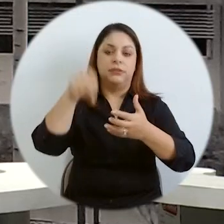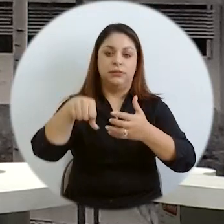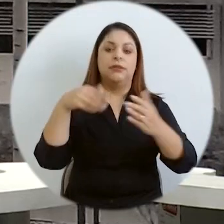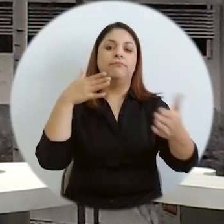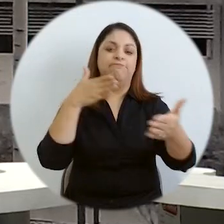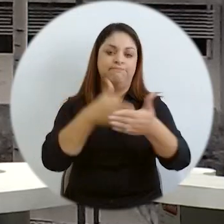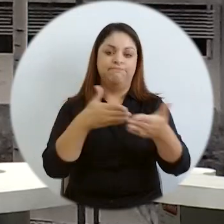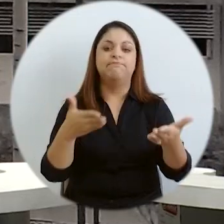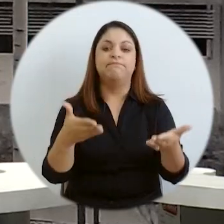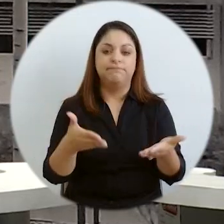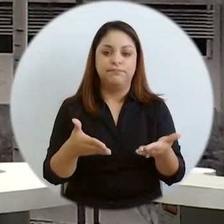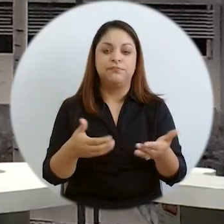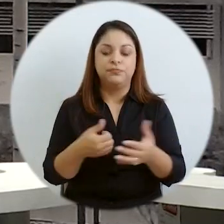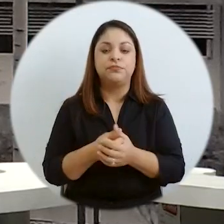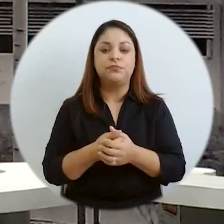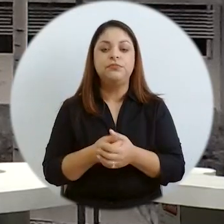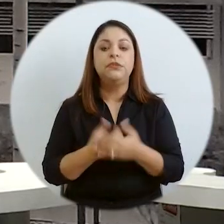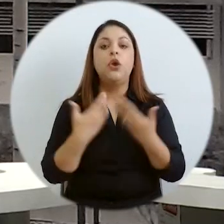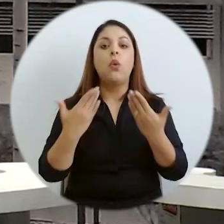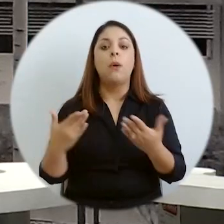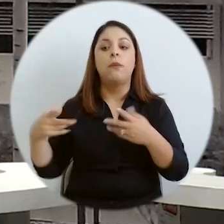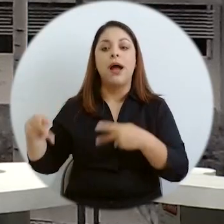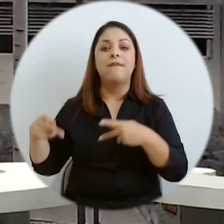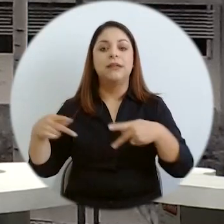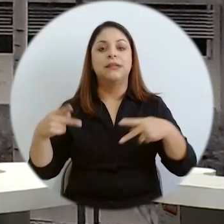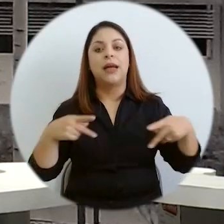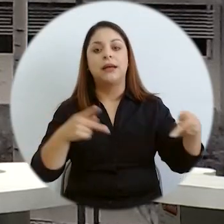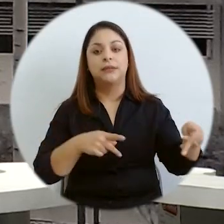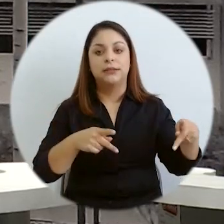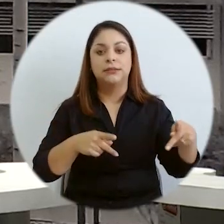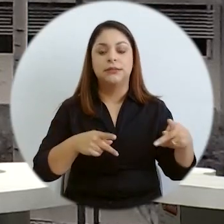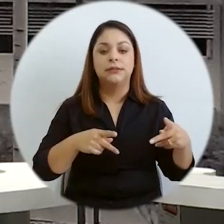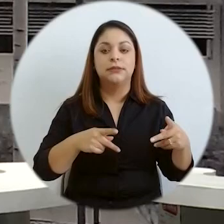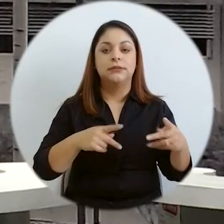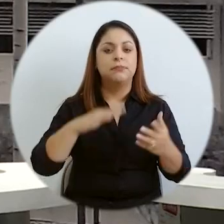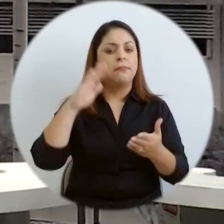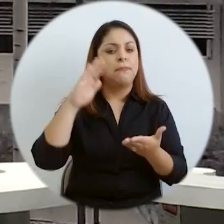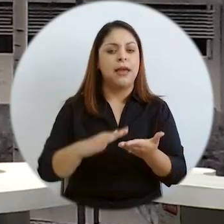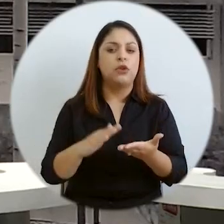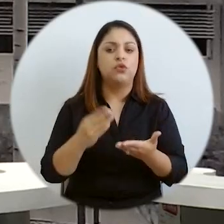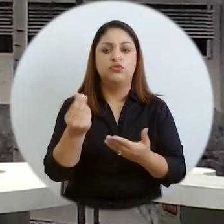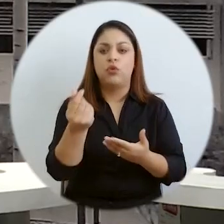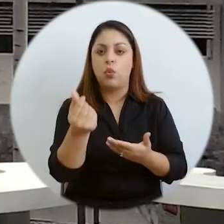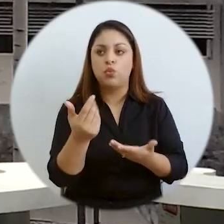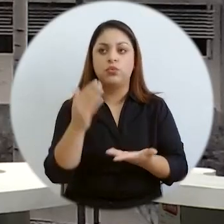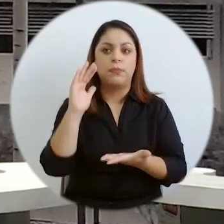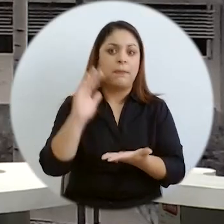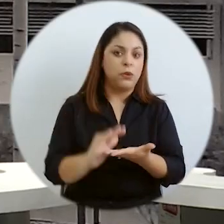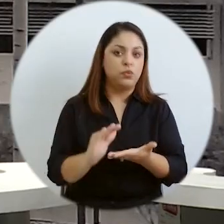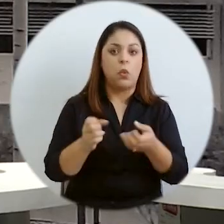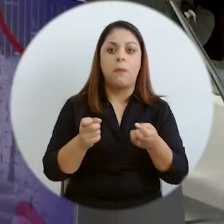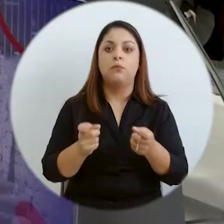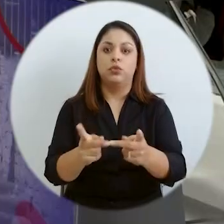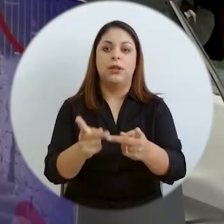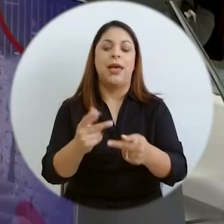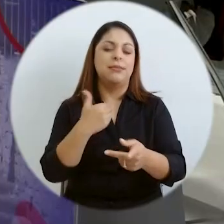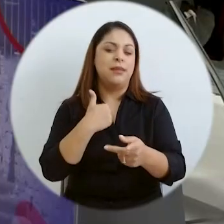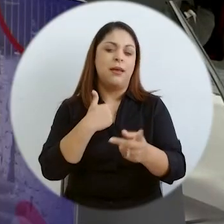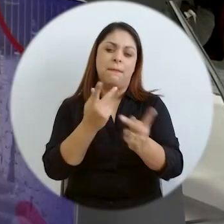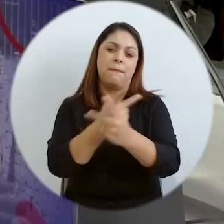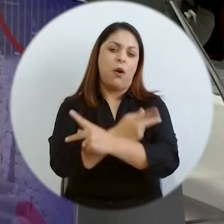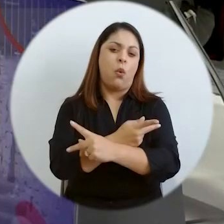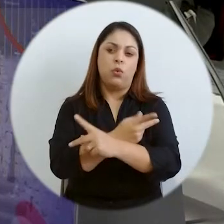de cómo son los habitantes con menos recursos y con menos